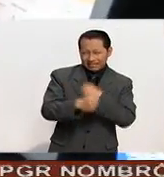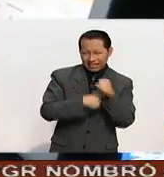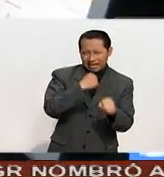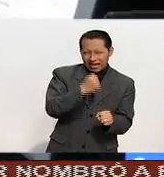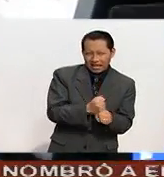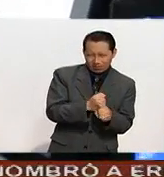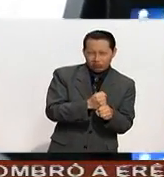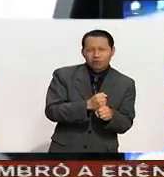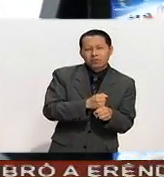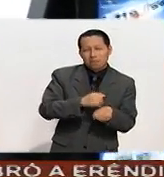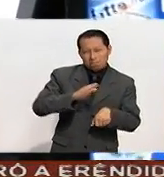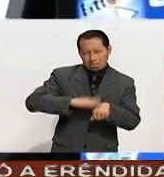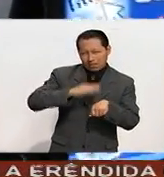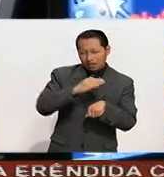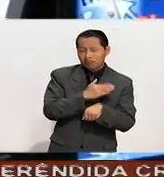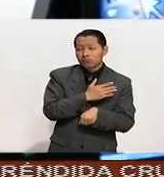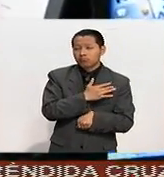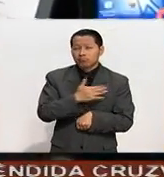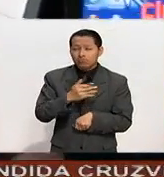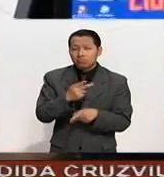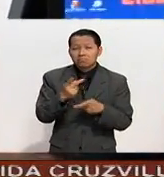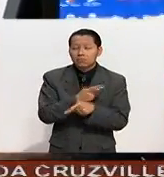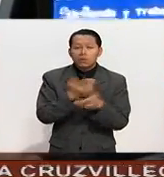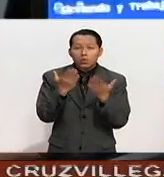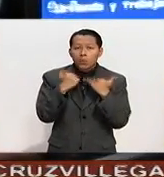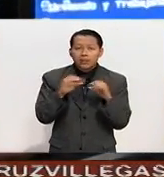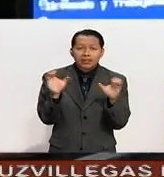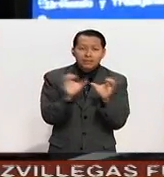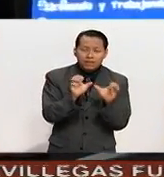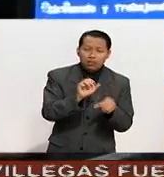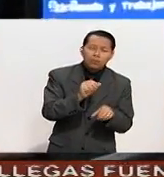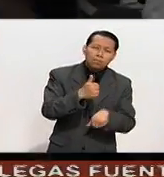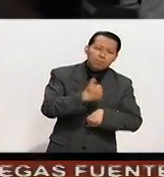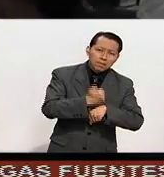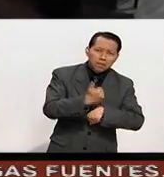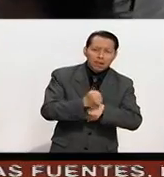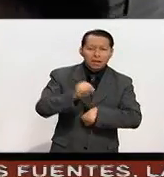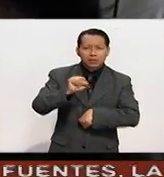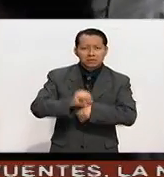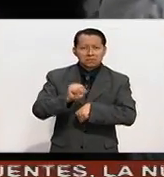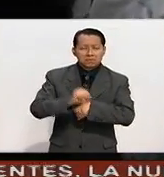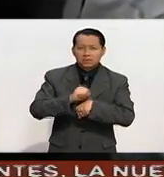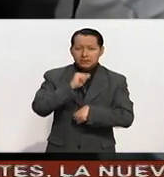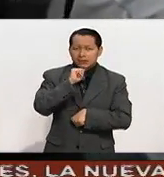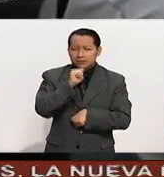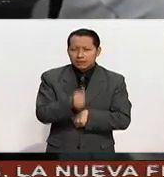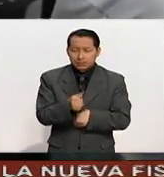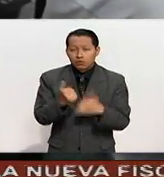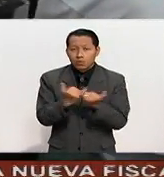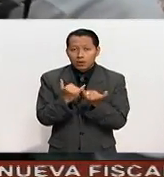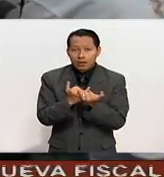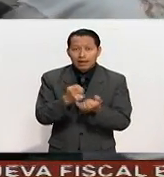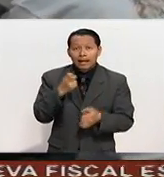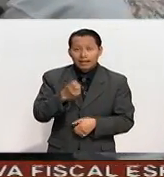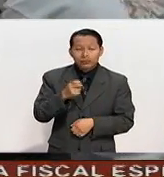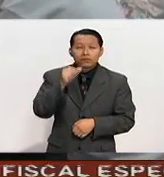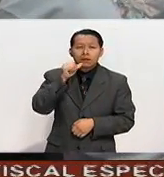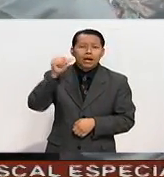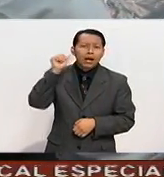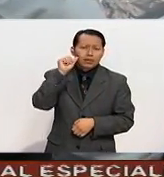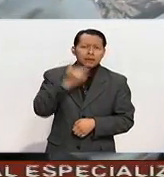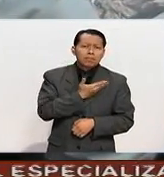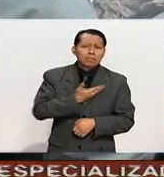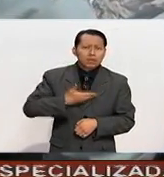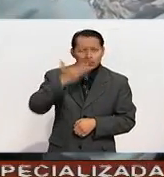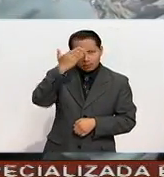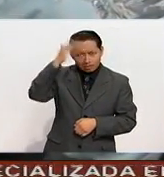su certificado de primaria o no tienen su certificado de secundaria. En ese sentido, el presidente Peña Nieto encabezó ayer un evento